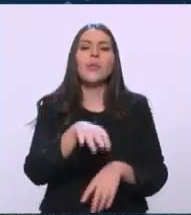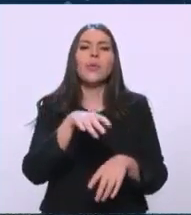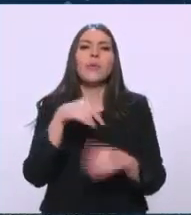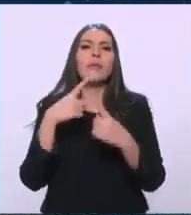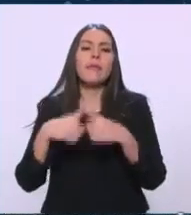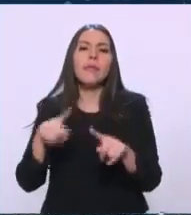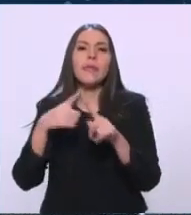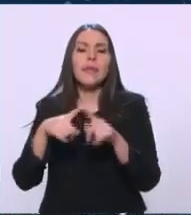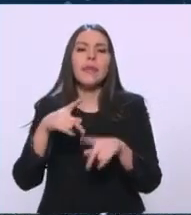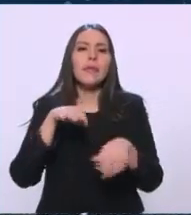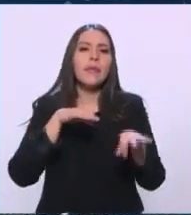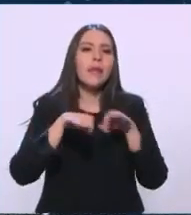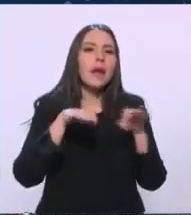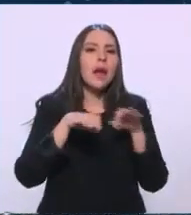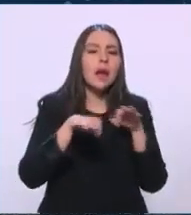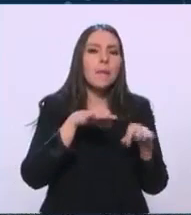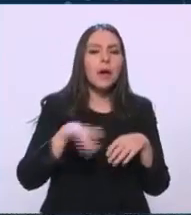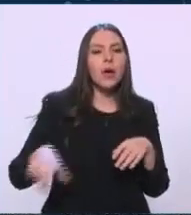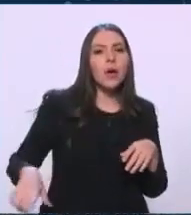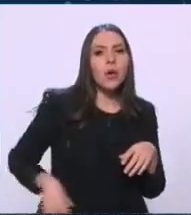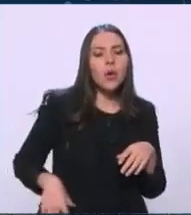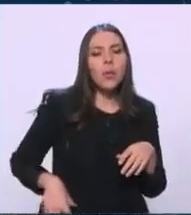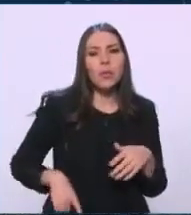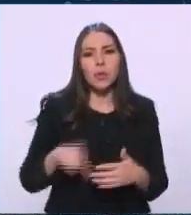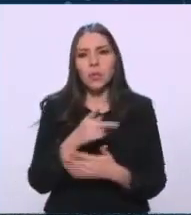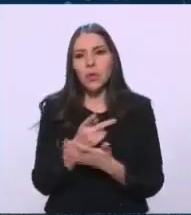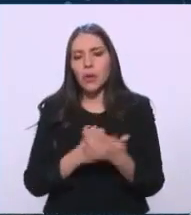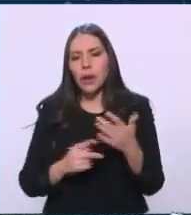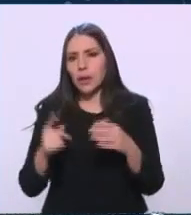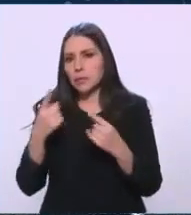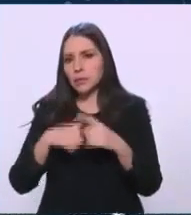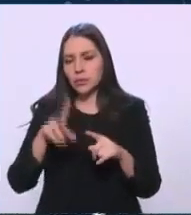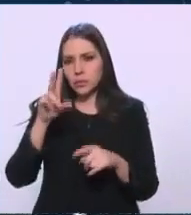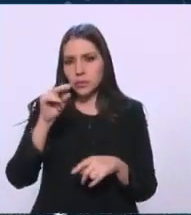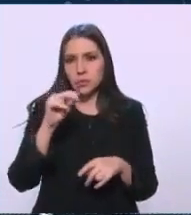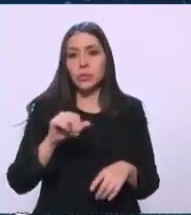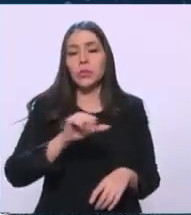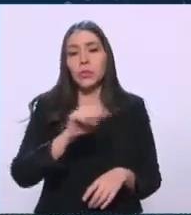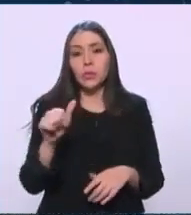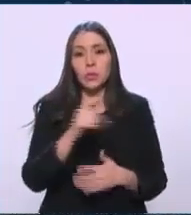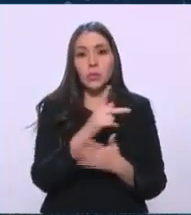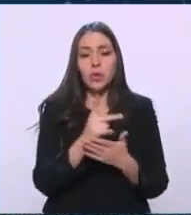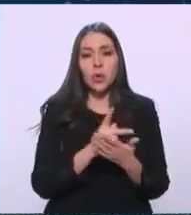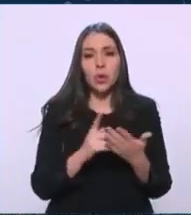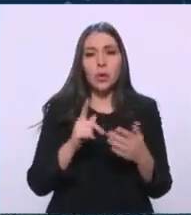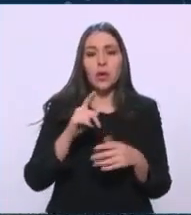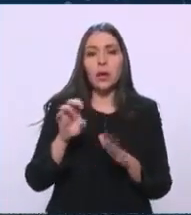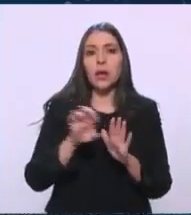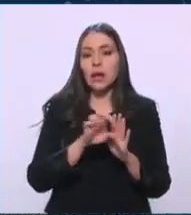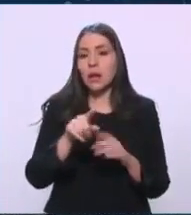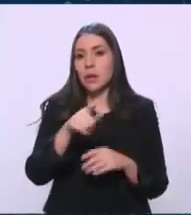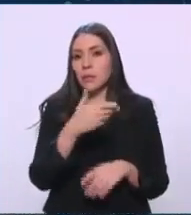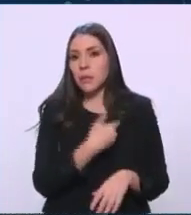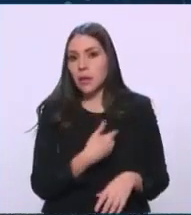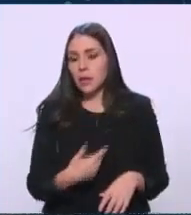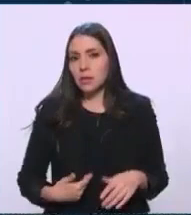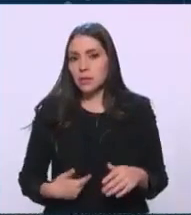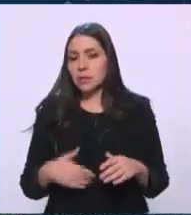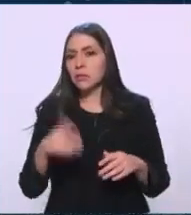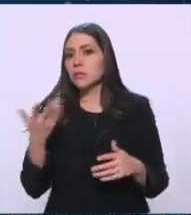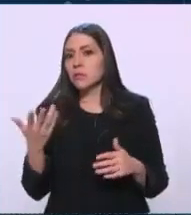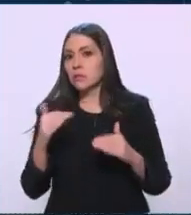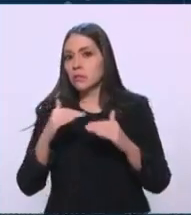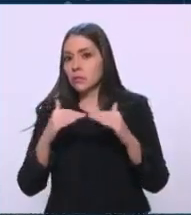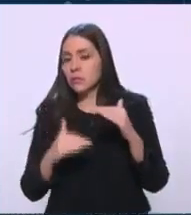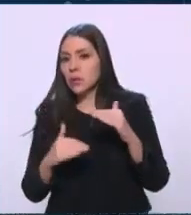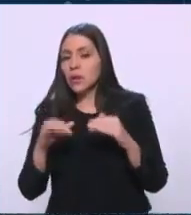Si ves cómo está cada tema de política pública, están por debajo de él o incluso por debajo del 50%